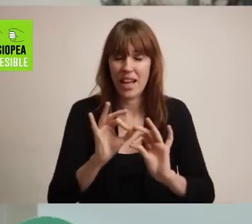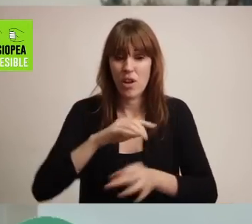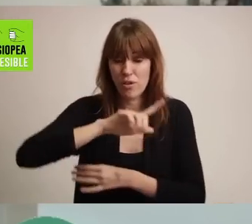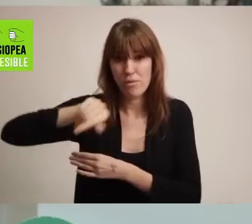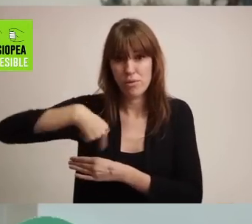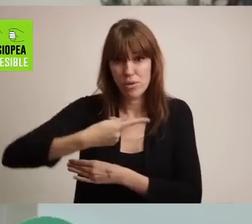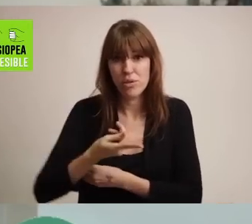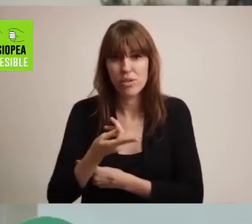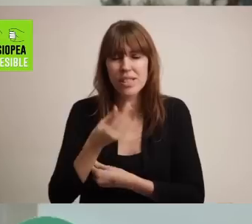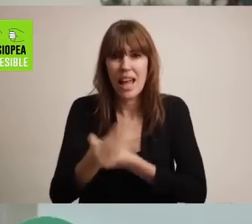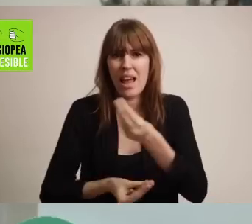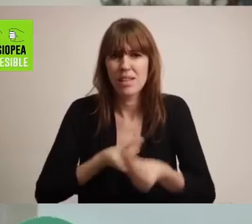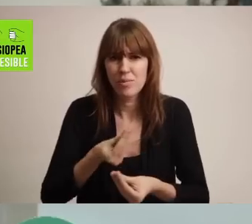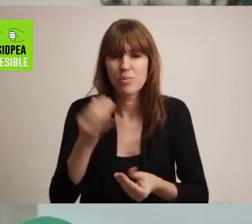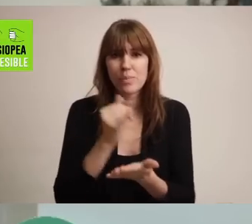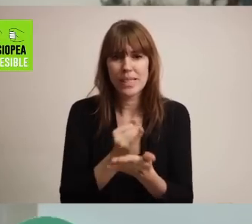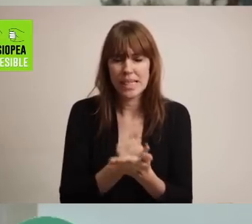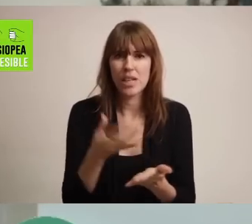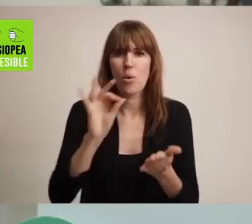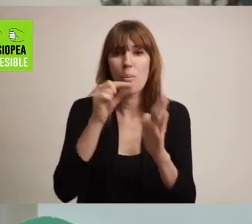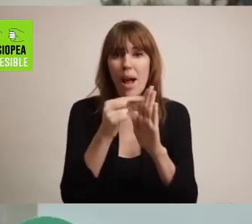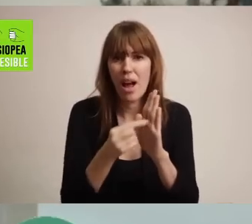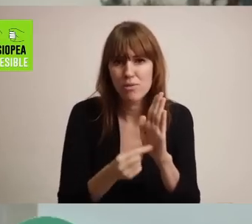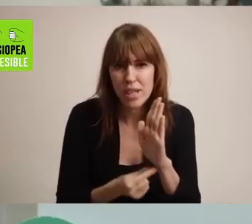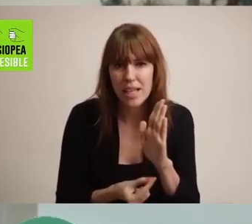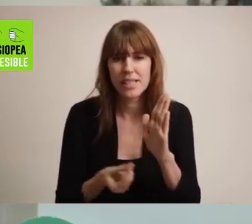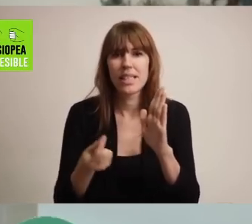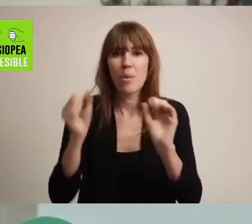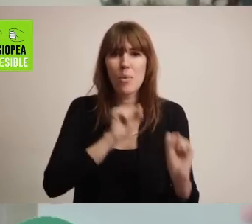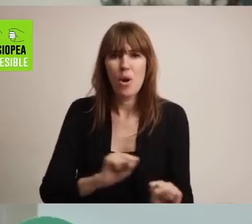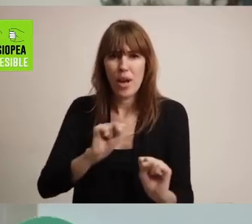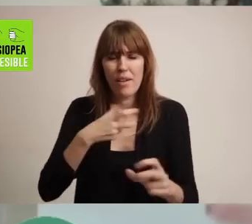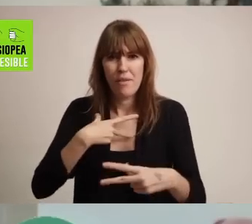Nosotros damos pistas, pautas, desbloqueamos